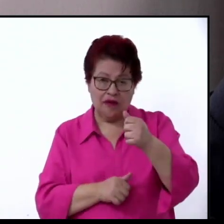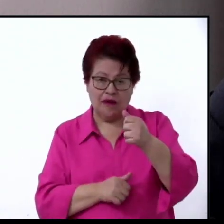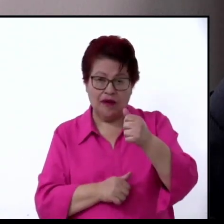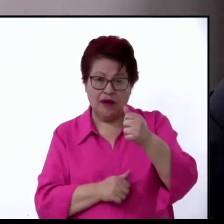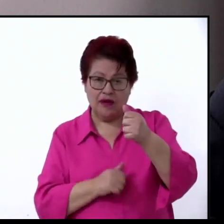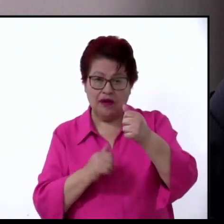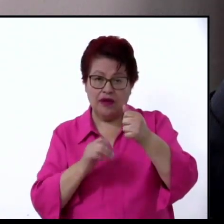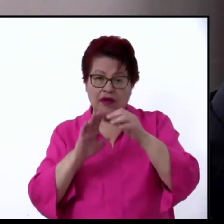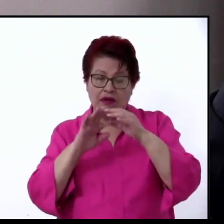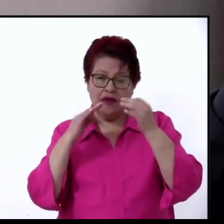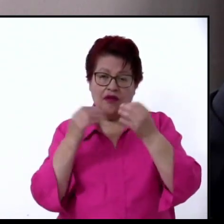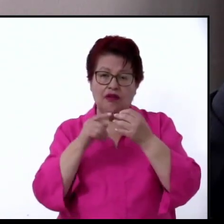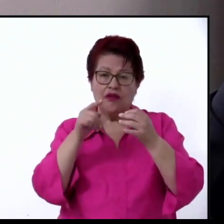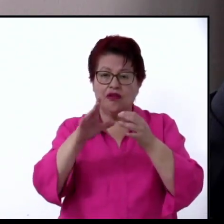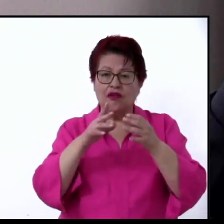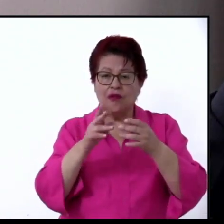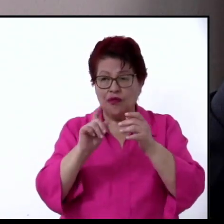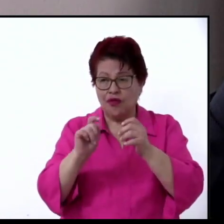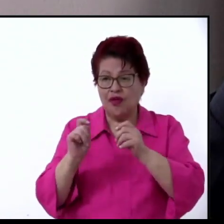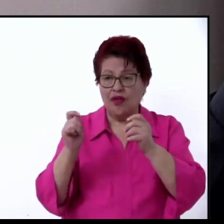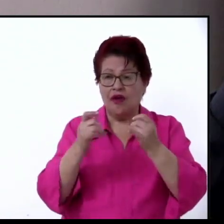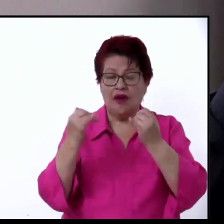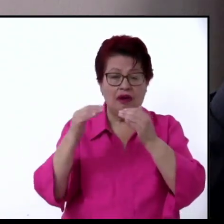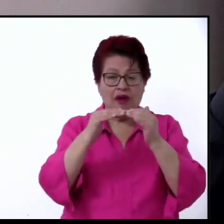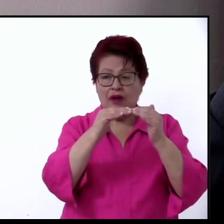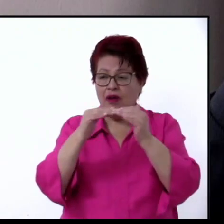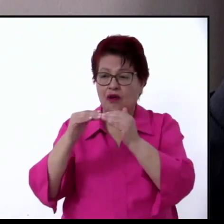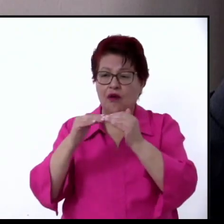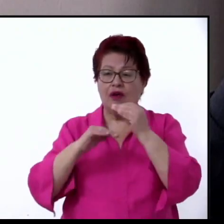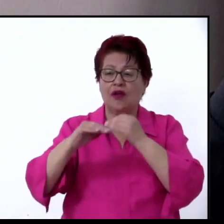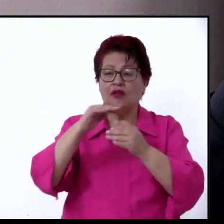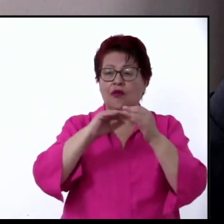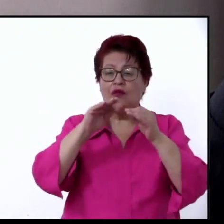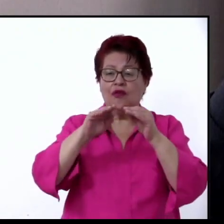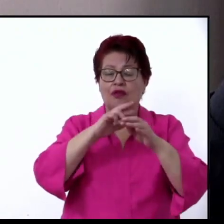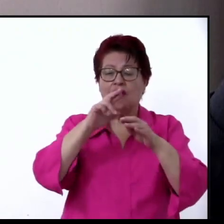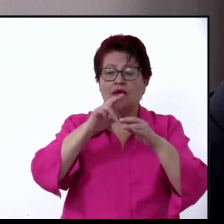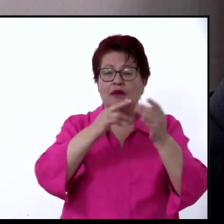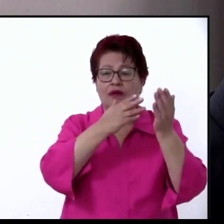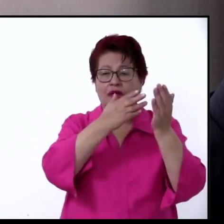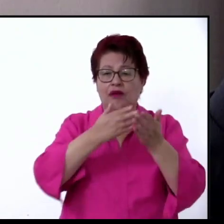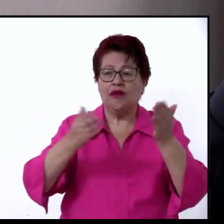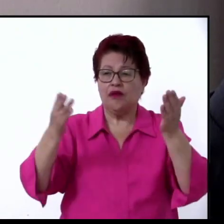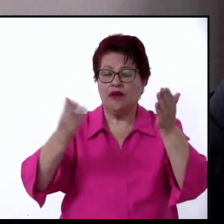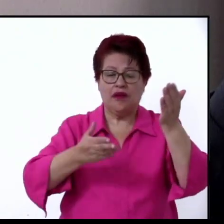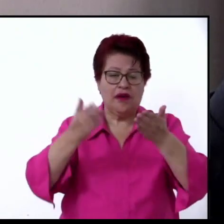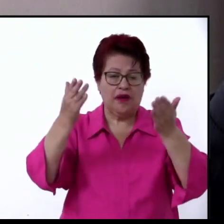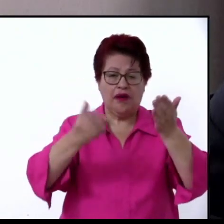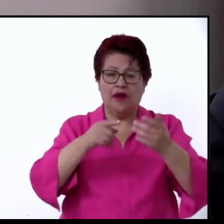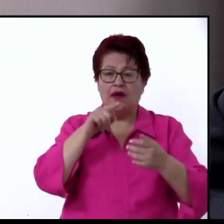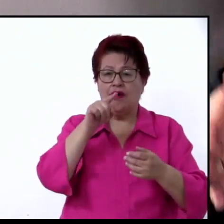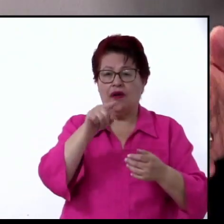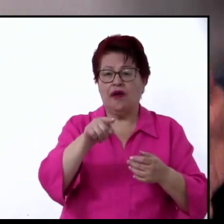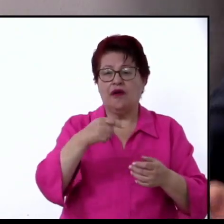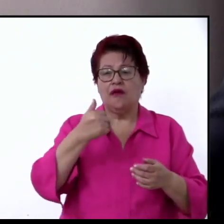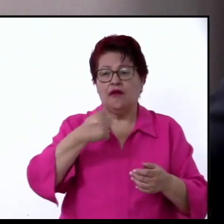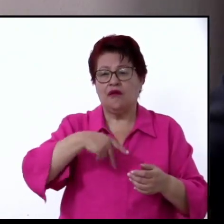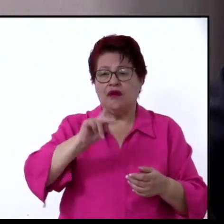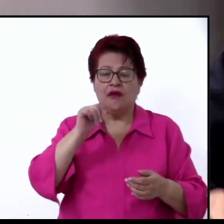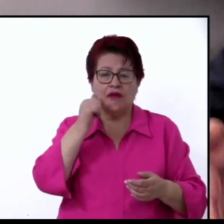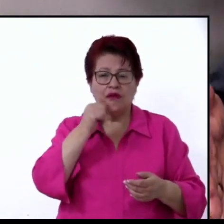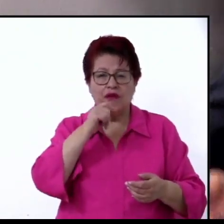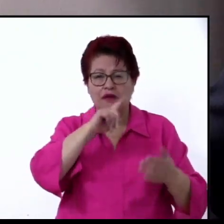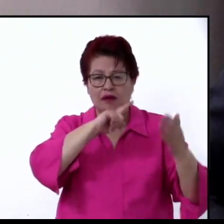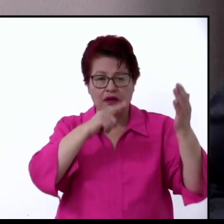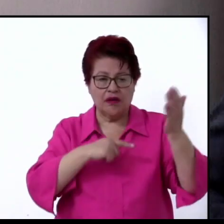de manera igual para todas y para todos los trabajadores que llegan ahí, pero siempre, desde el primer día